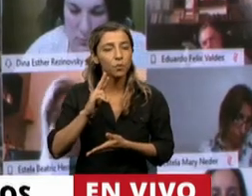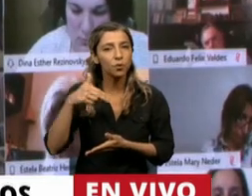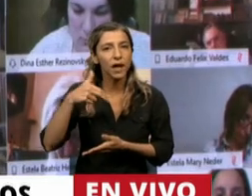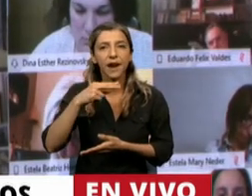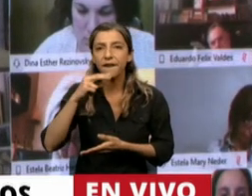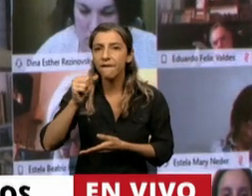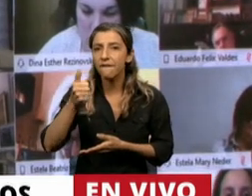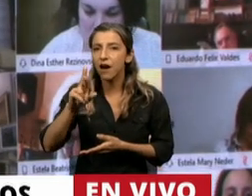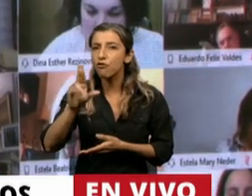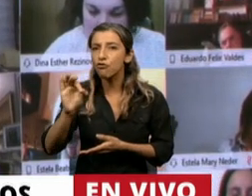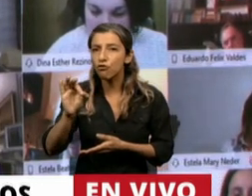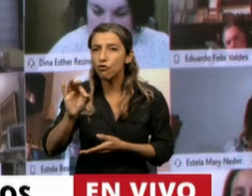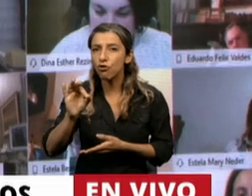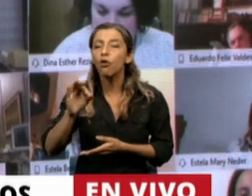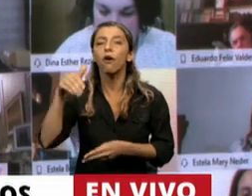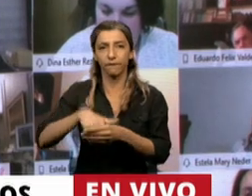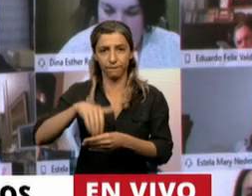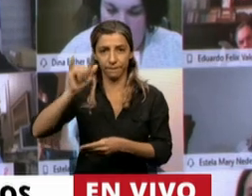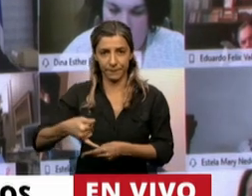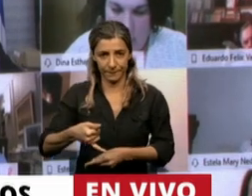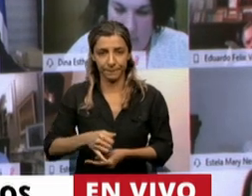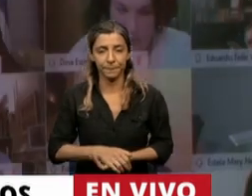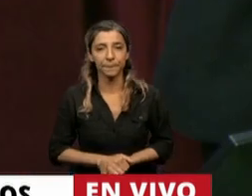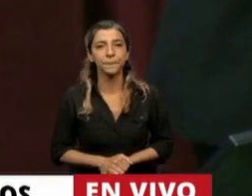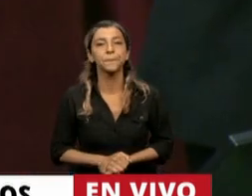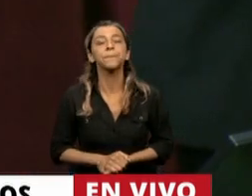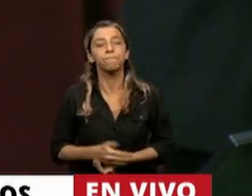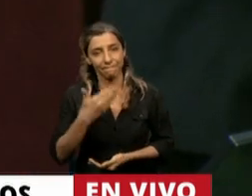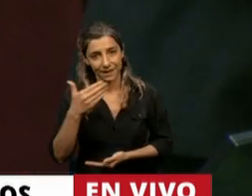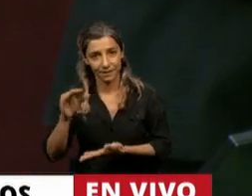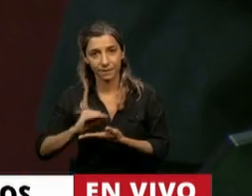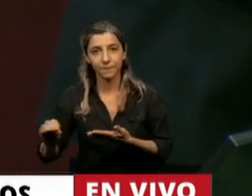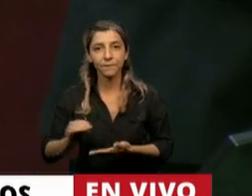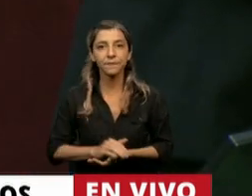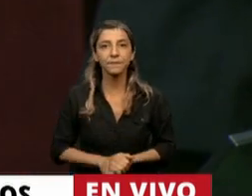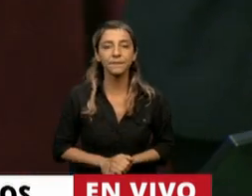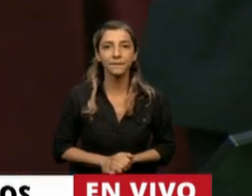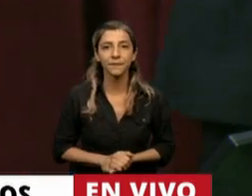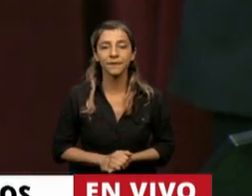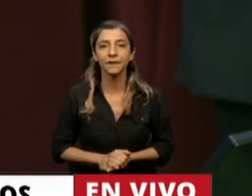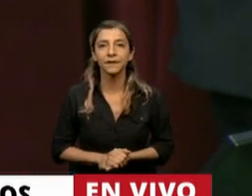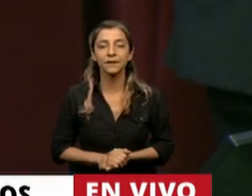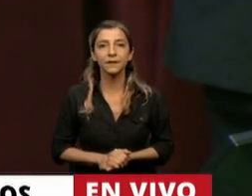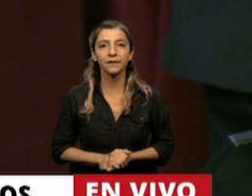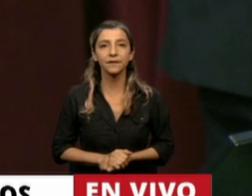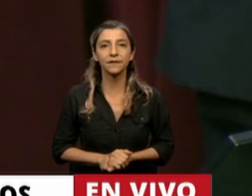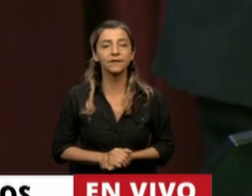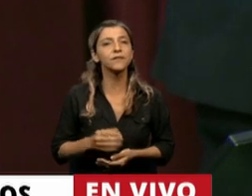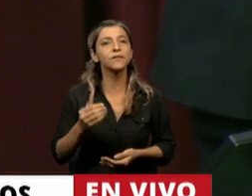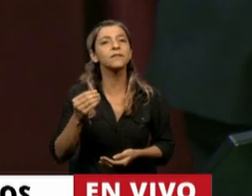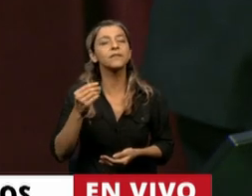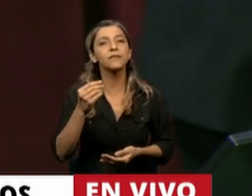Navarro afirmativo Gracias diputada presidente Gracias diputada